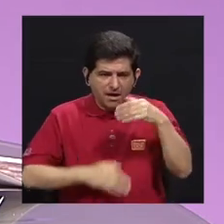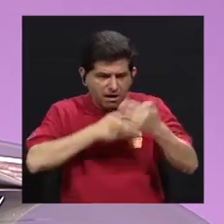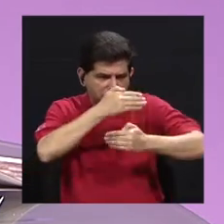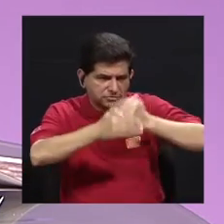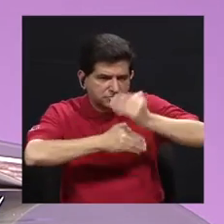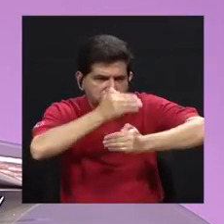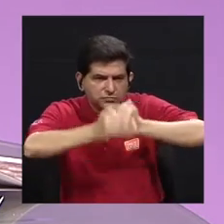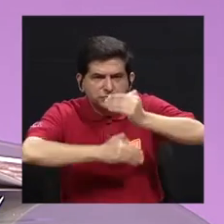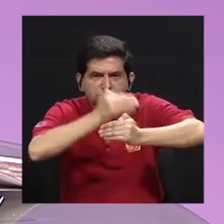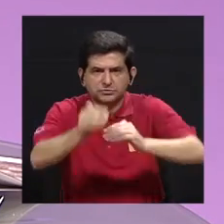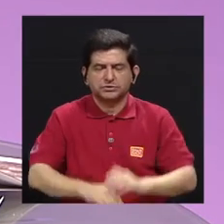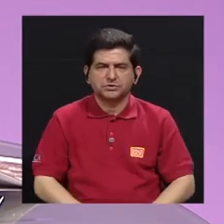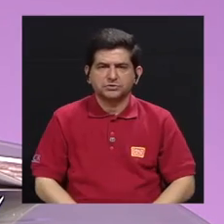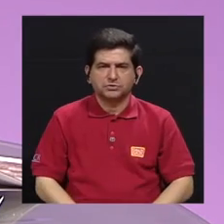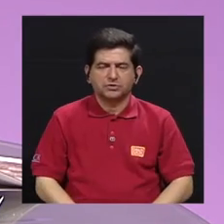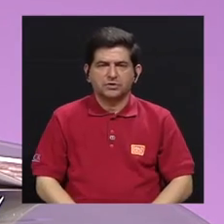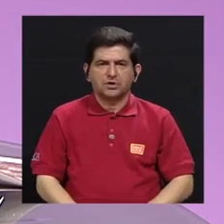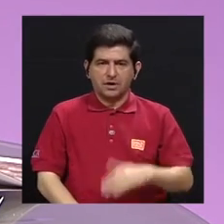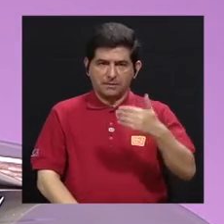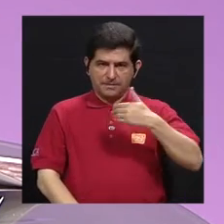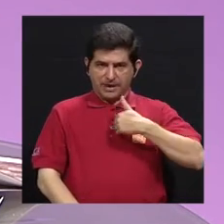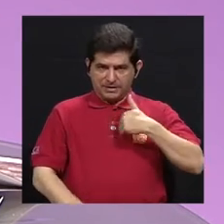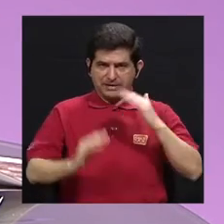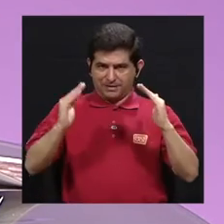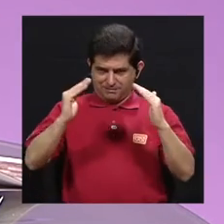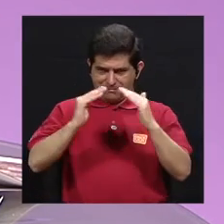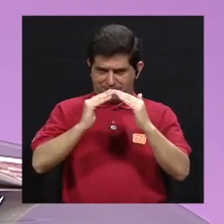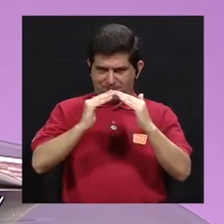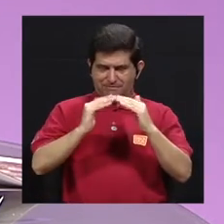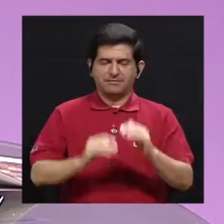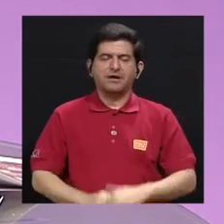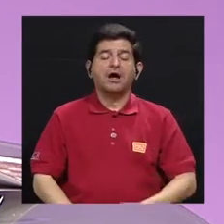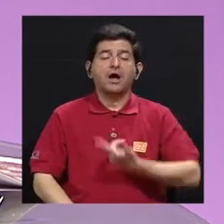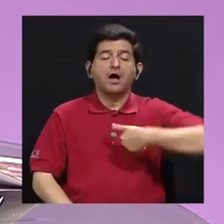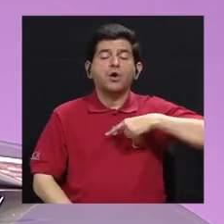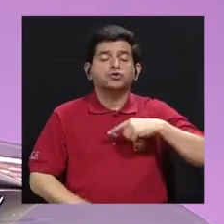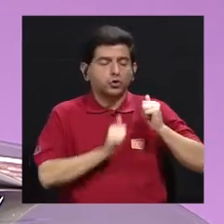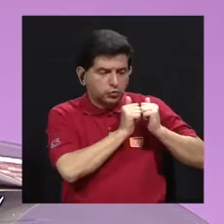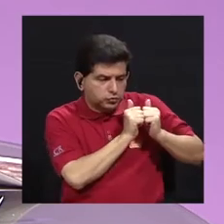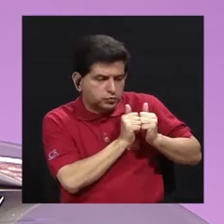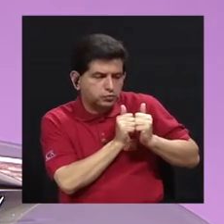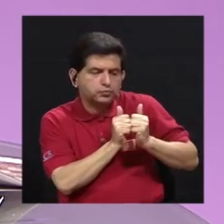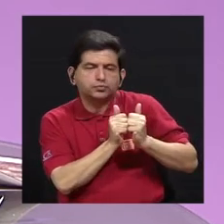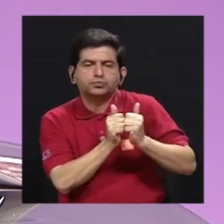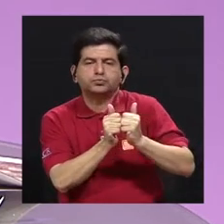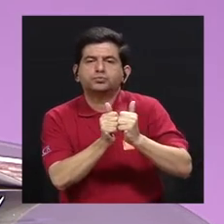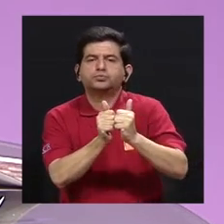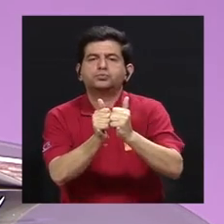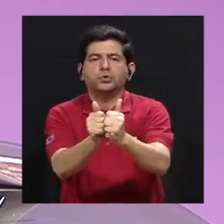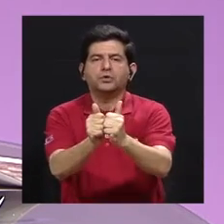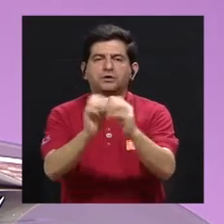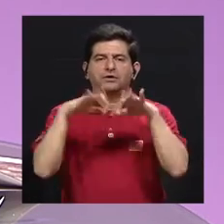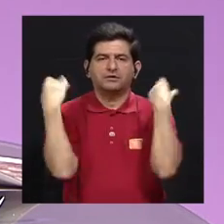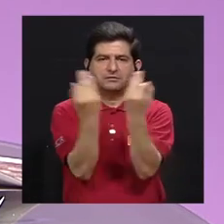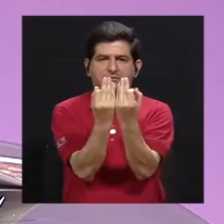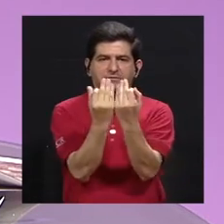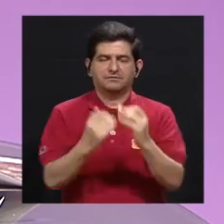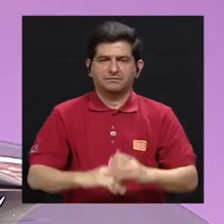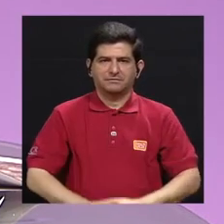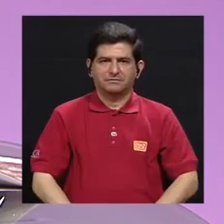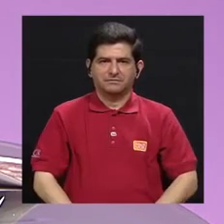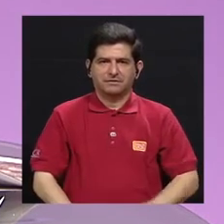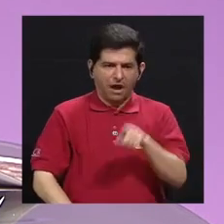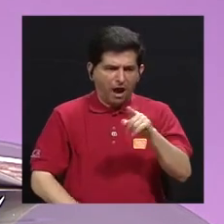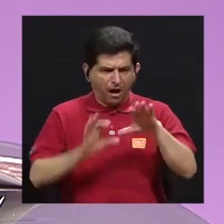ese camino de la gestión de su hábitat nosotros le damos acompañamiento a las familias